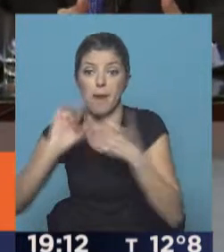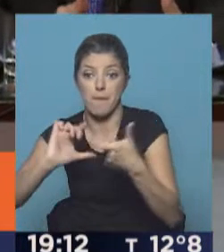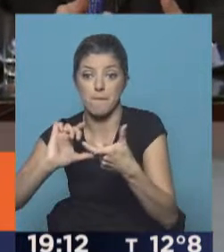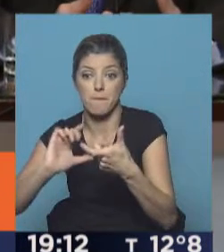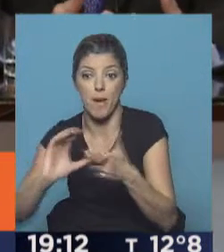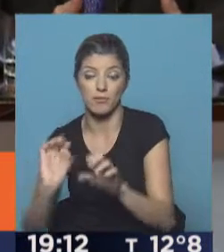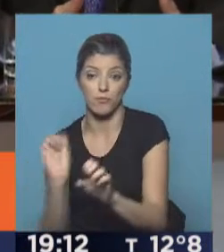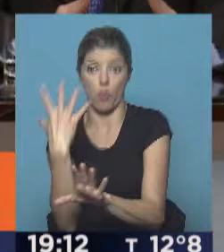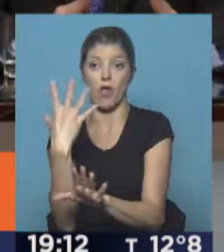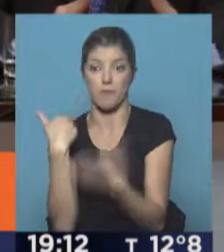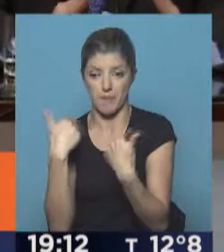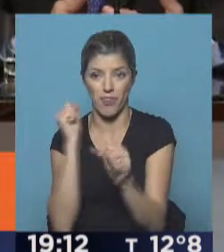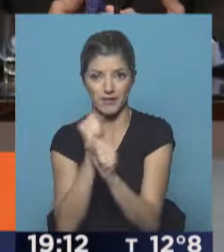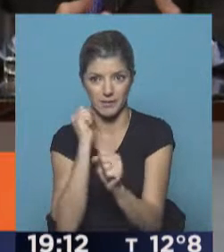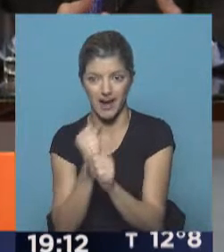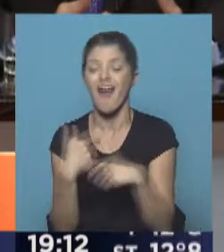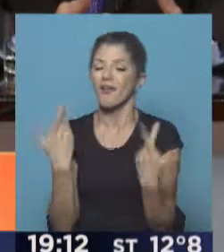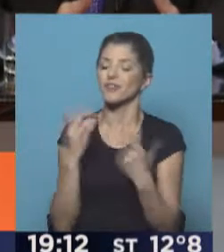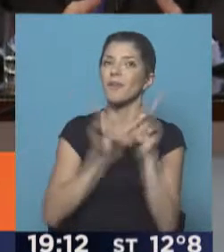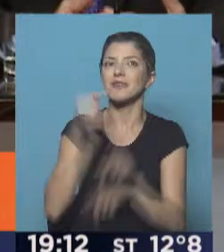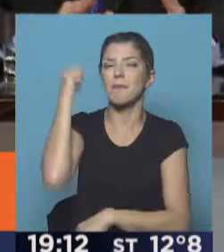tanto parecería que 15 años es una